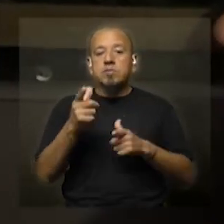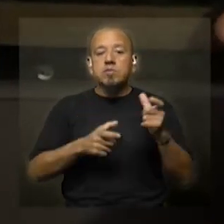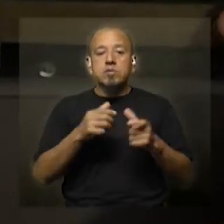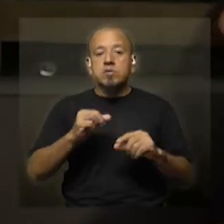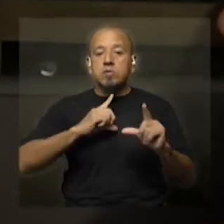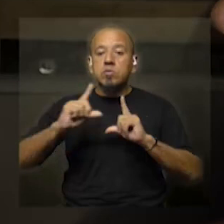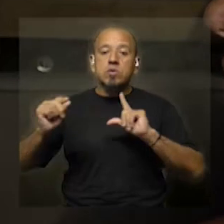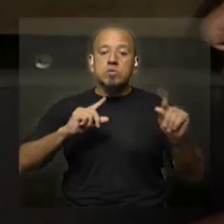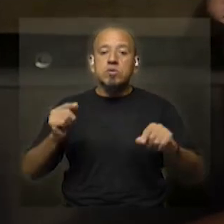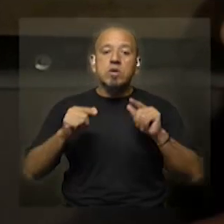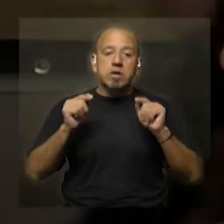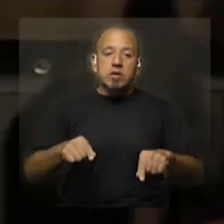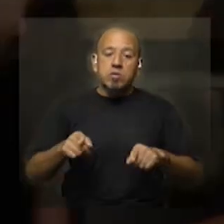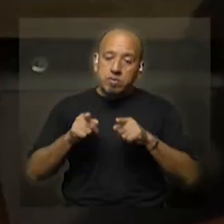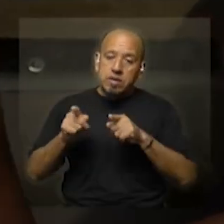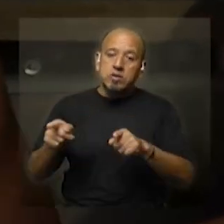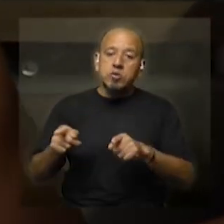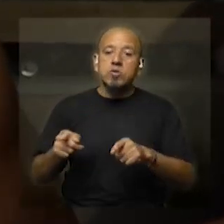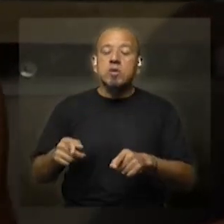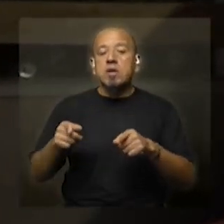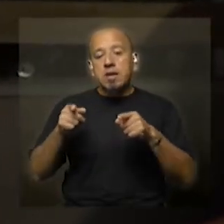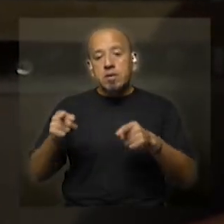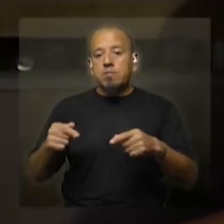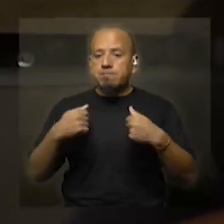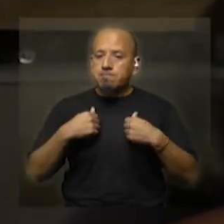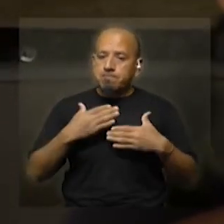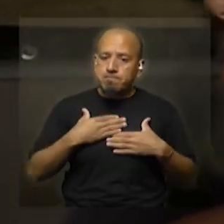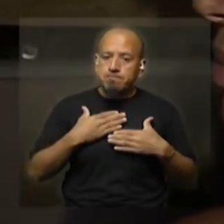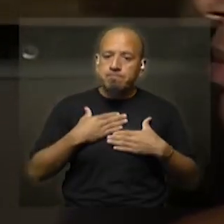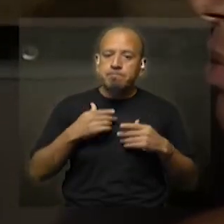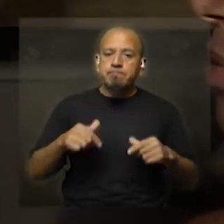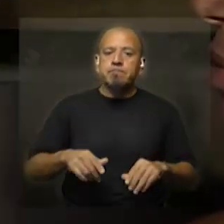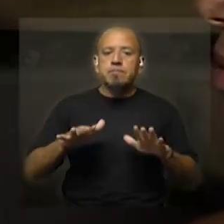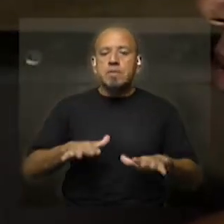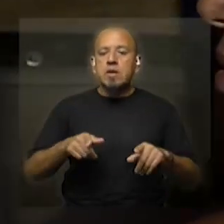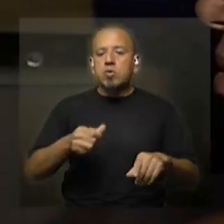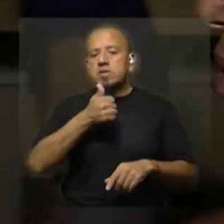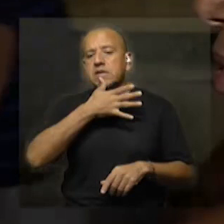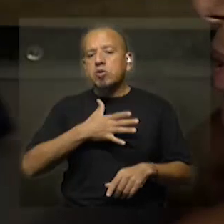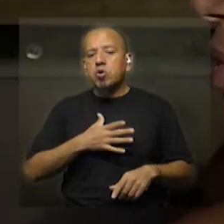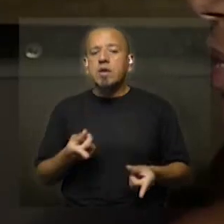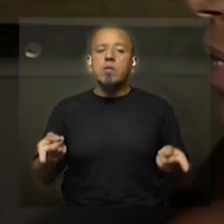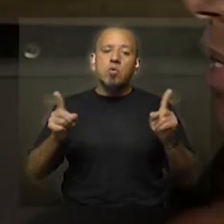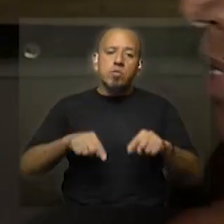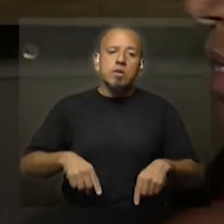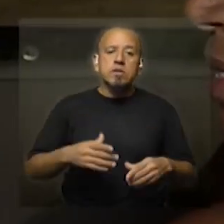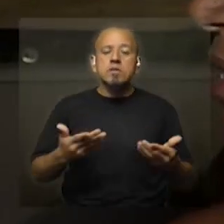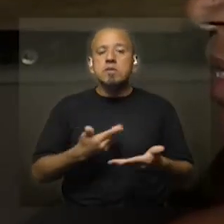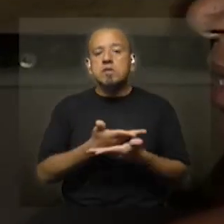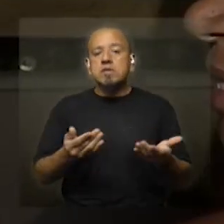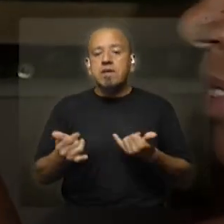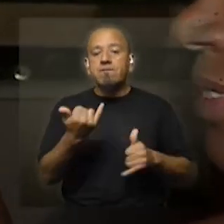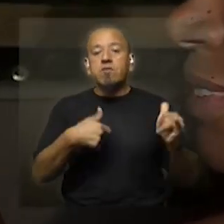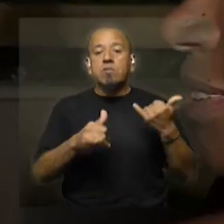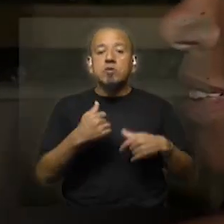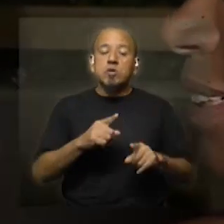fueron. Entonces, esto es para ellos, es para nosotros quedarnos con esa historia y volver a transmitir esa información